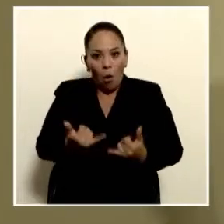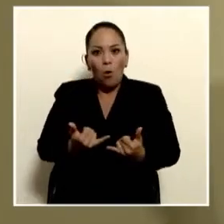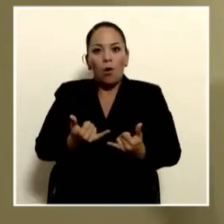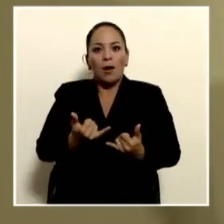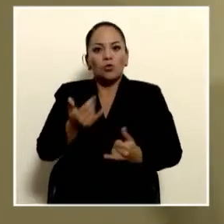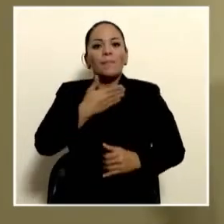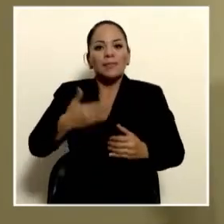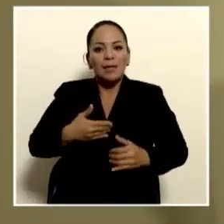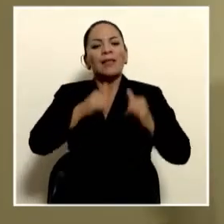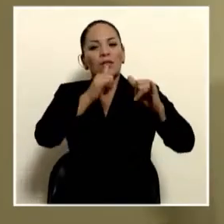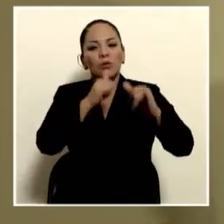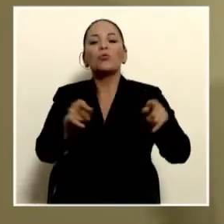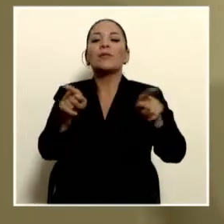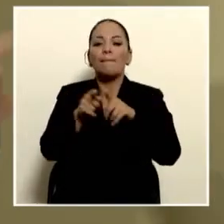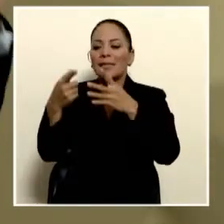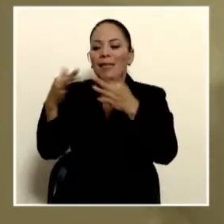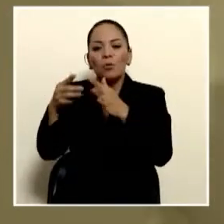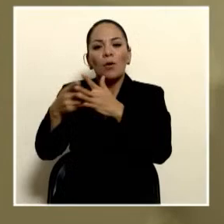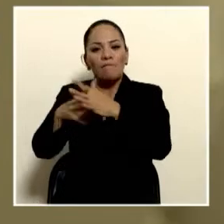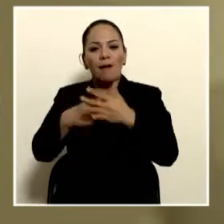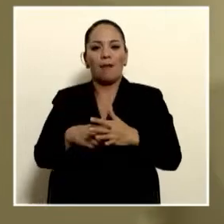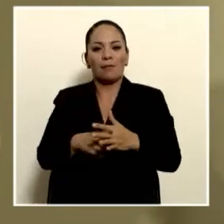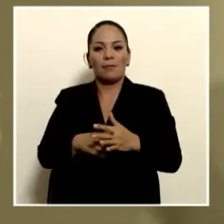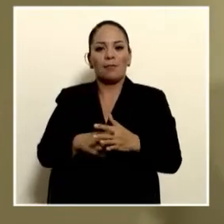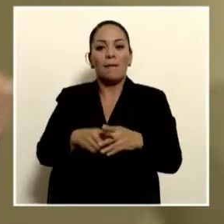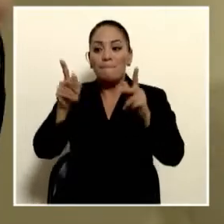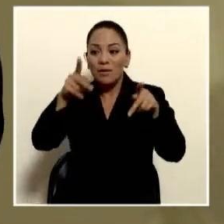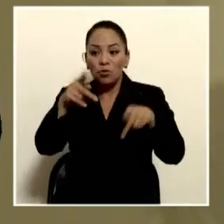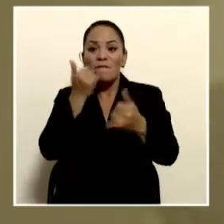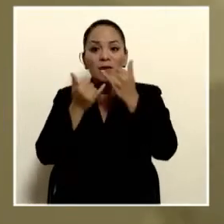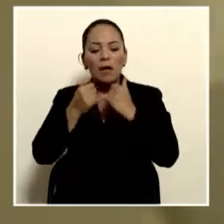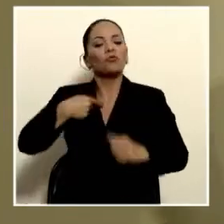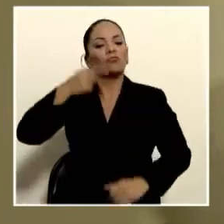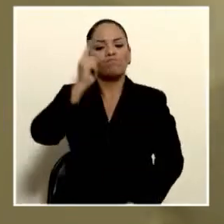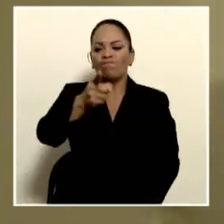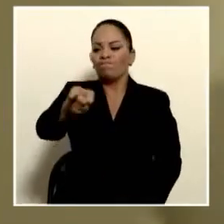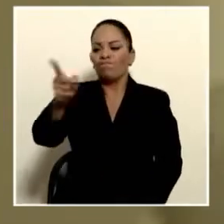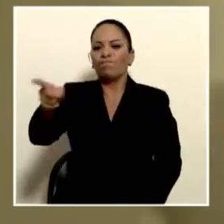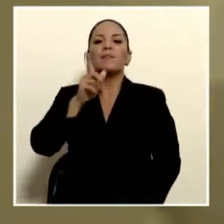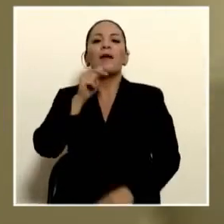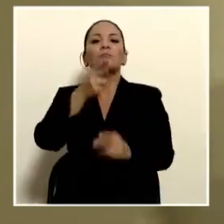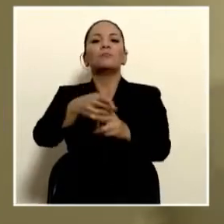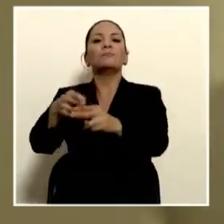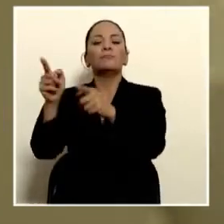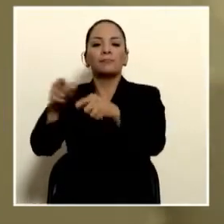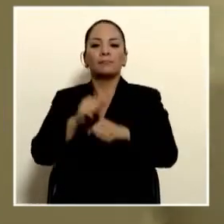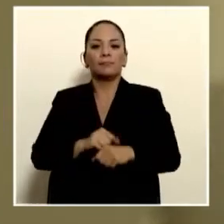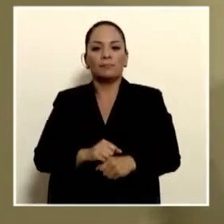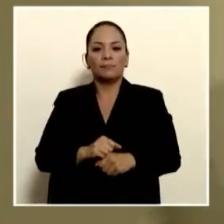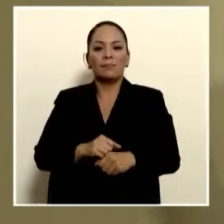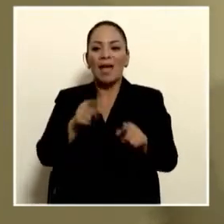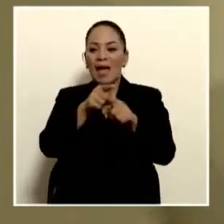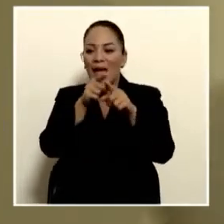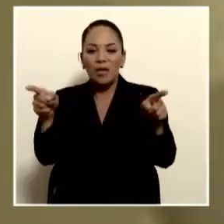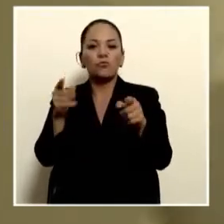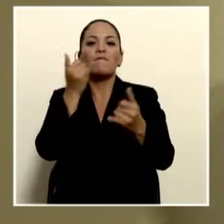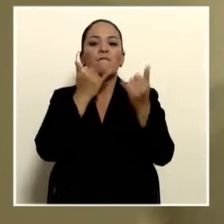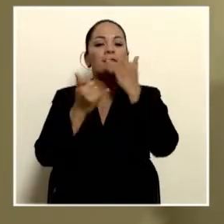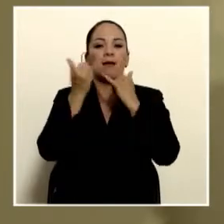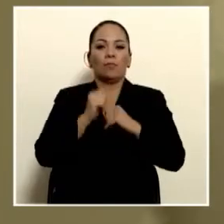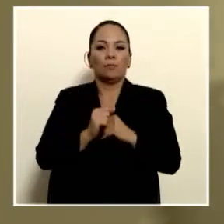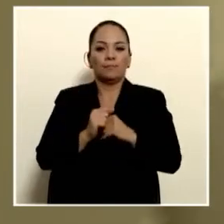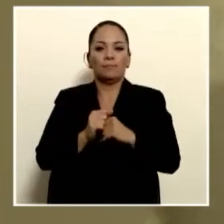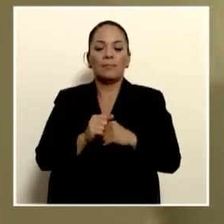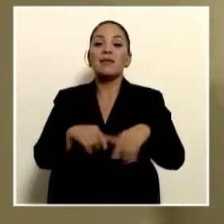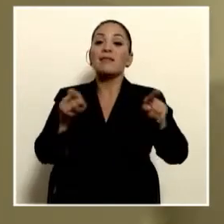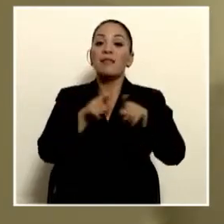estoy arreglando y señalando a quienes fallaron en su obligación con el pueblo de Costa Rica de contarles que la